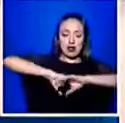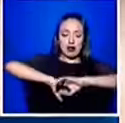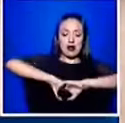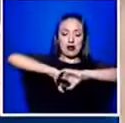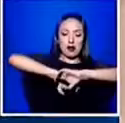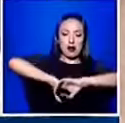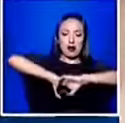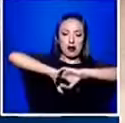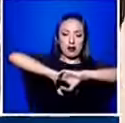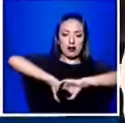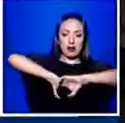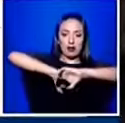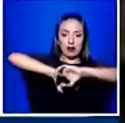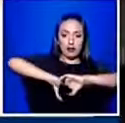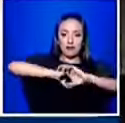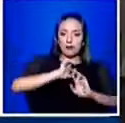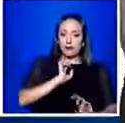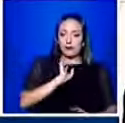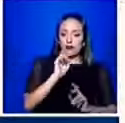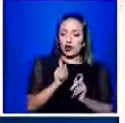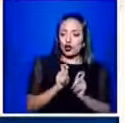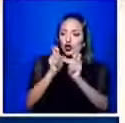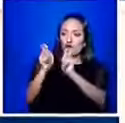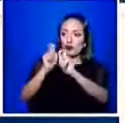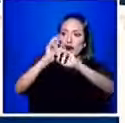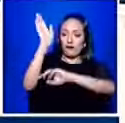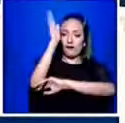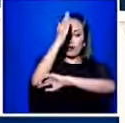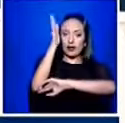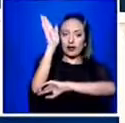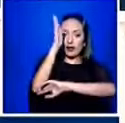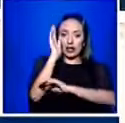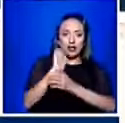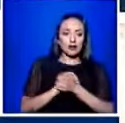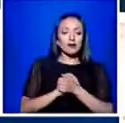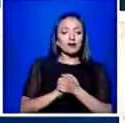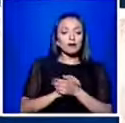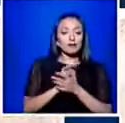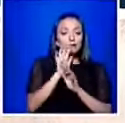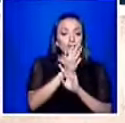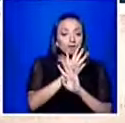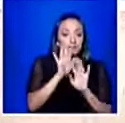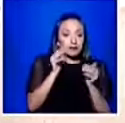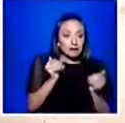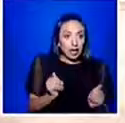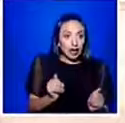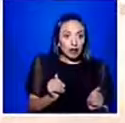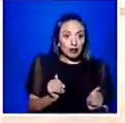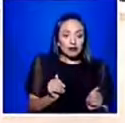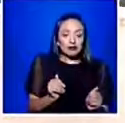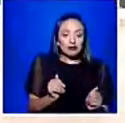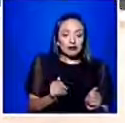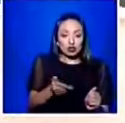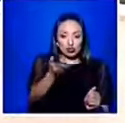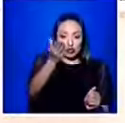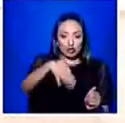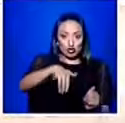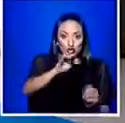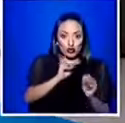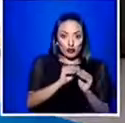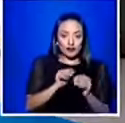le hará la entrega del portaestandarte. Compañeros, nosotros les dejamos con estas imágenes. Ustedes siguen con